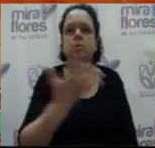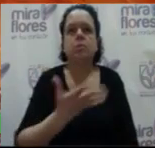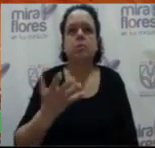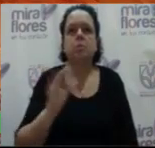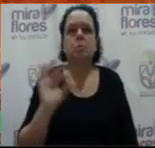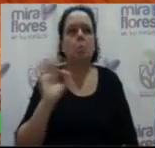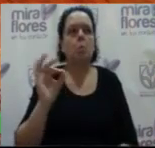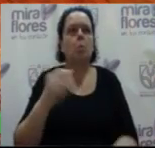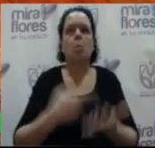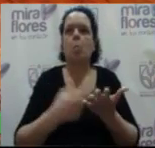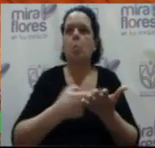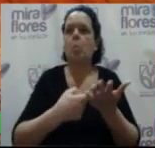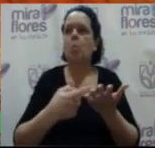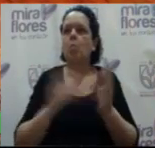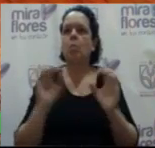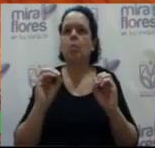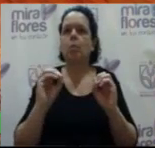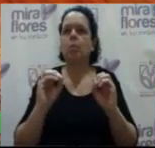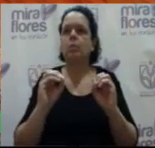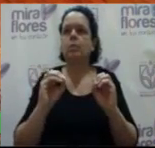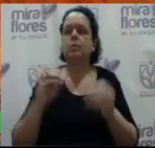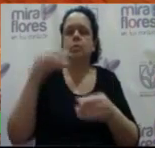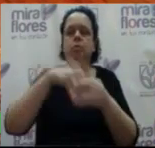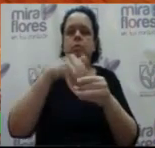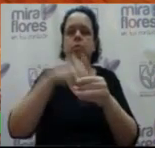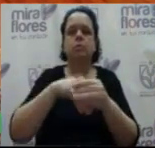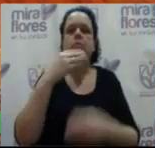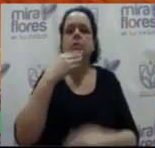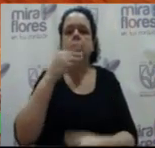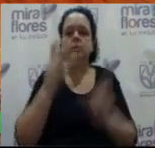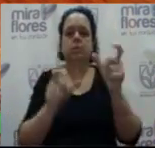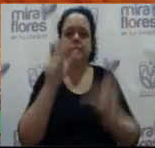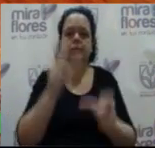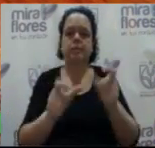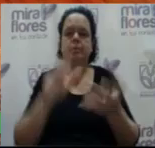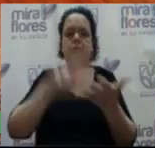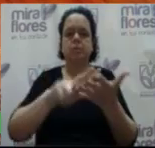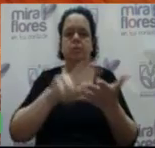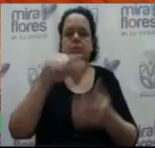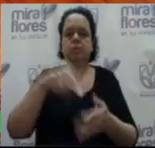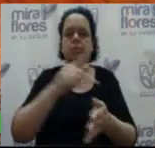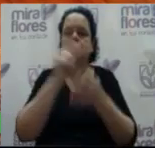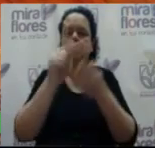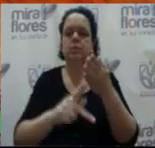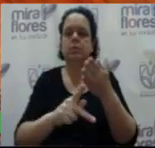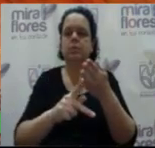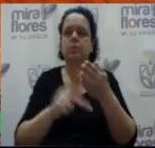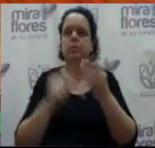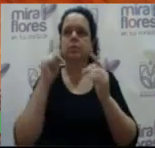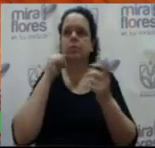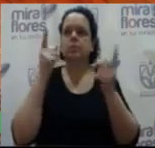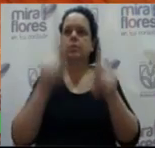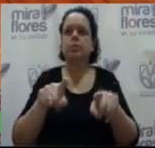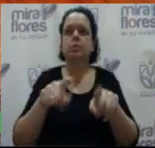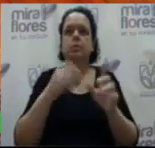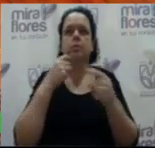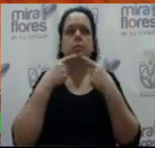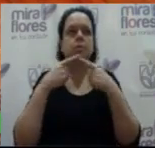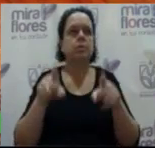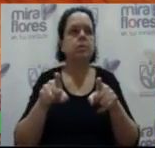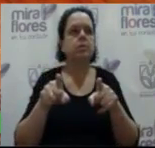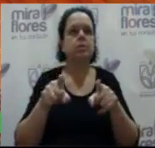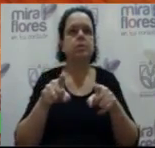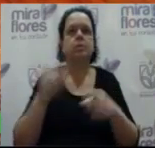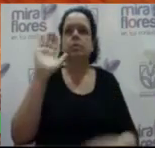no teniendo debate procederemos a votar a aquellos miembros del Consejo que estén a favor de aprobar el proyecto de acuerdo mencionado, si no se expresaron en señal de